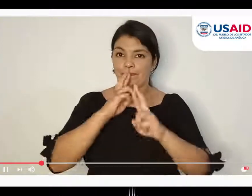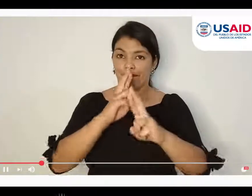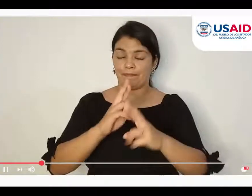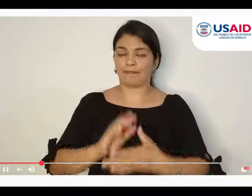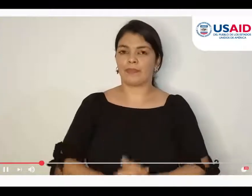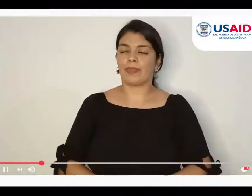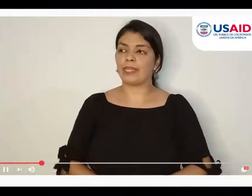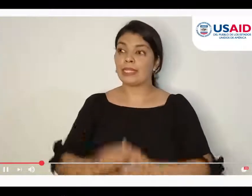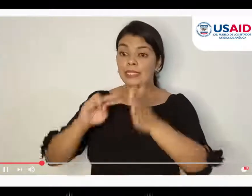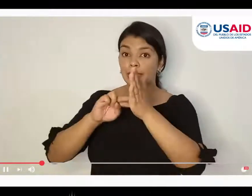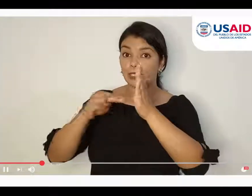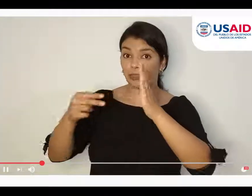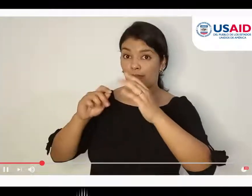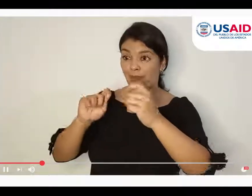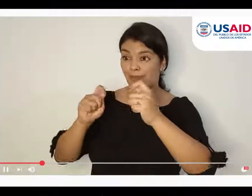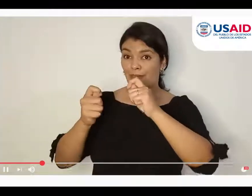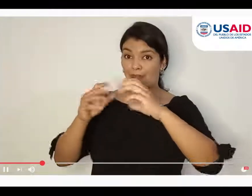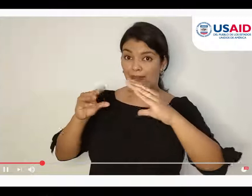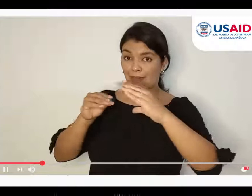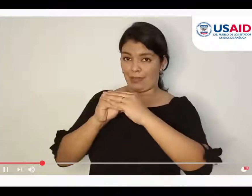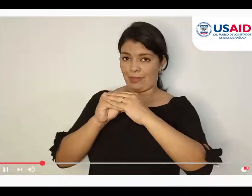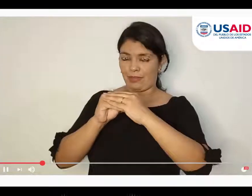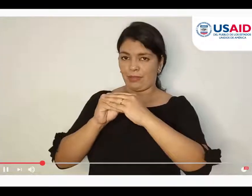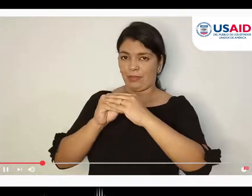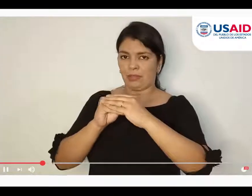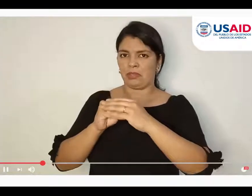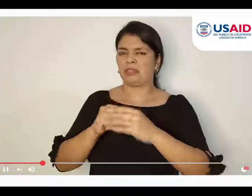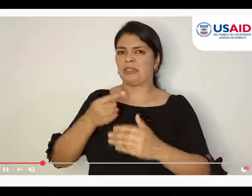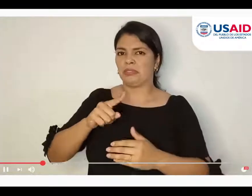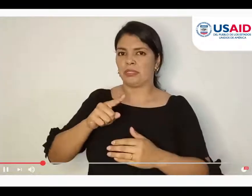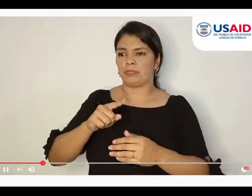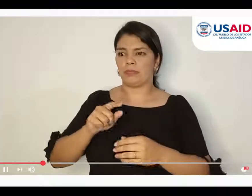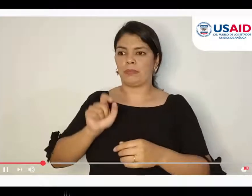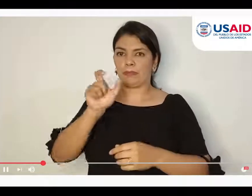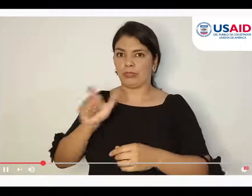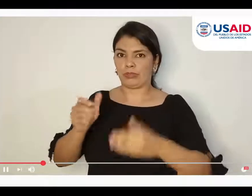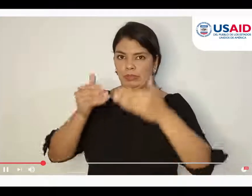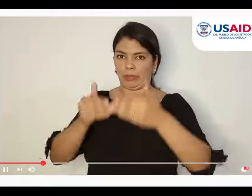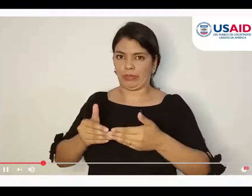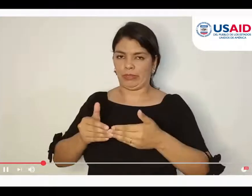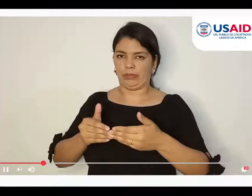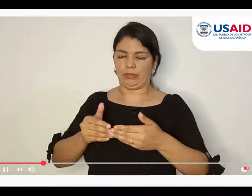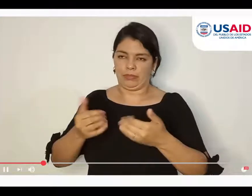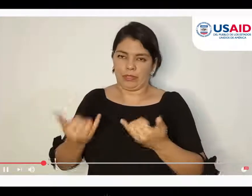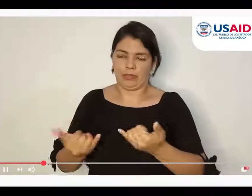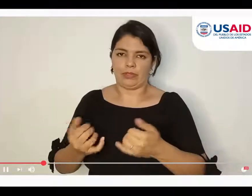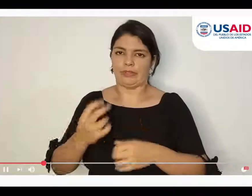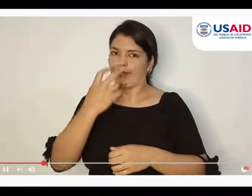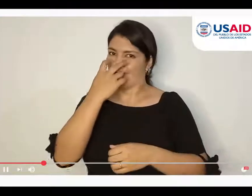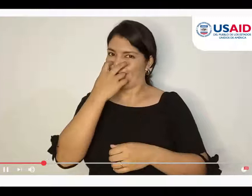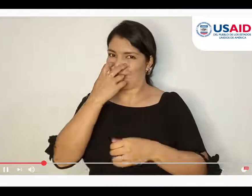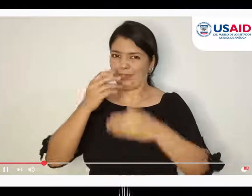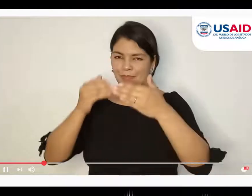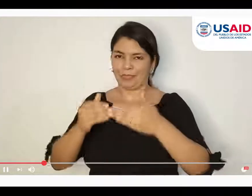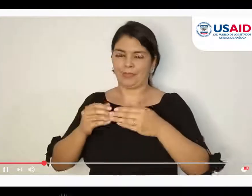La tecnología adaptada es aquella que permite que una persona con discapacidad, en este caso específico, una persona con